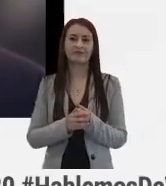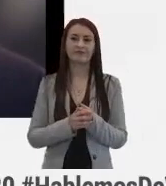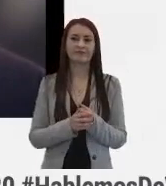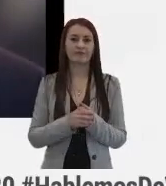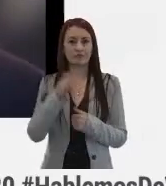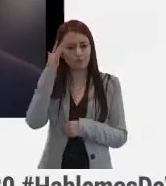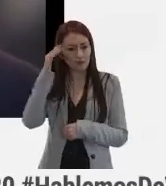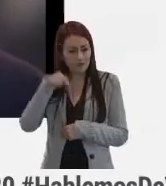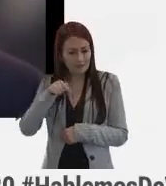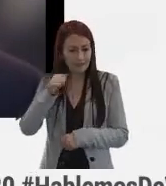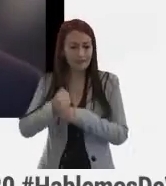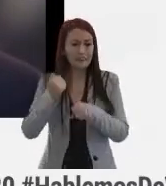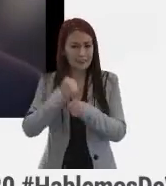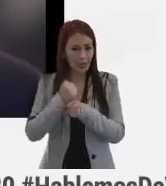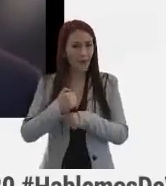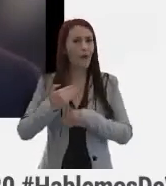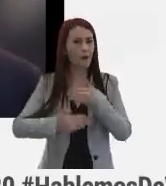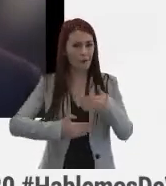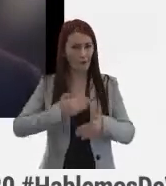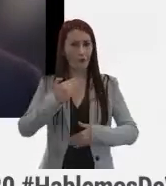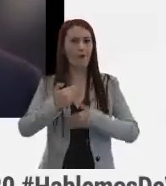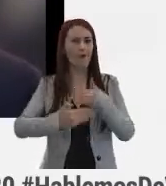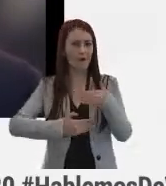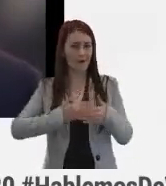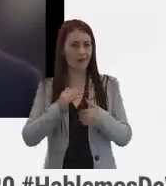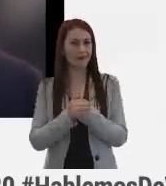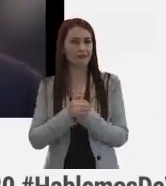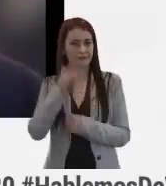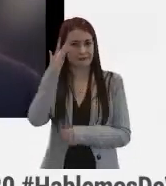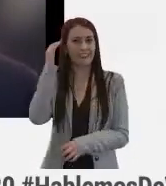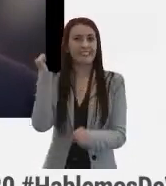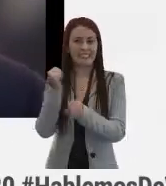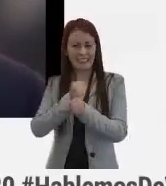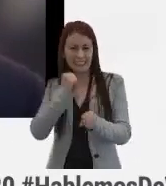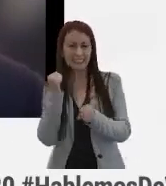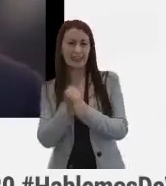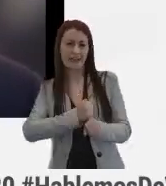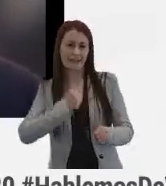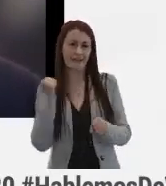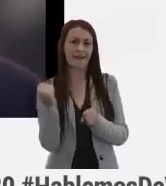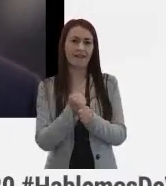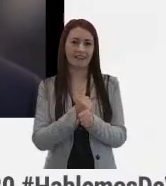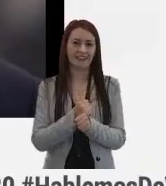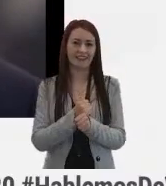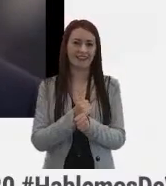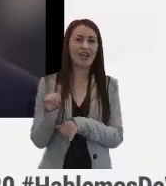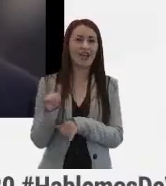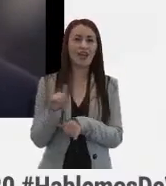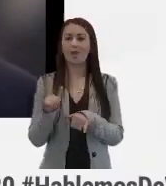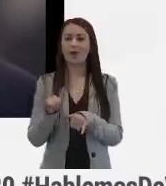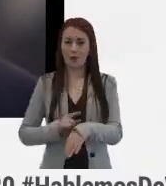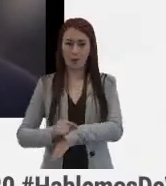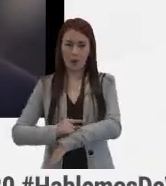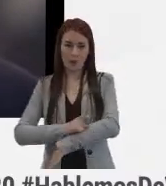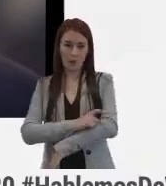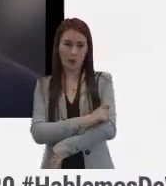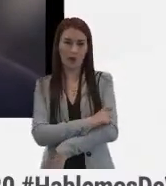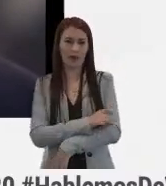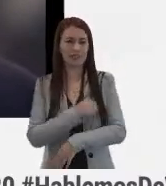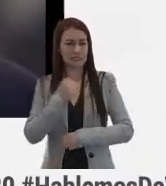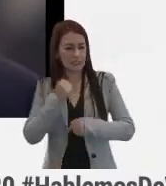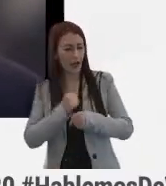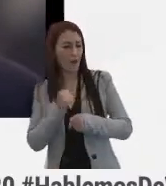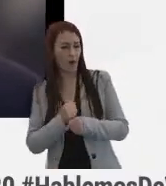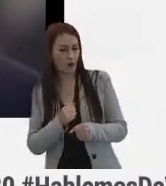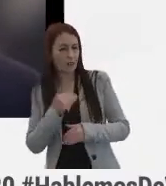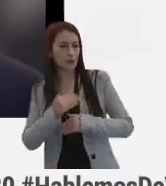labor incansable del padre de Uru, que trabaja como una hormiguita por la paz en Colombia al frente